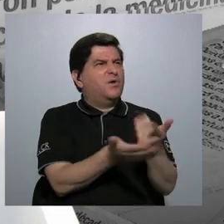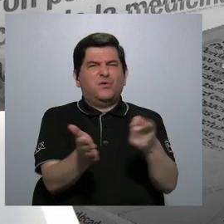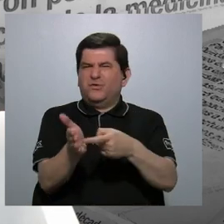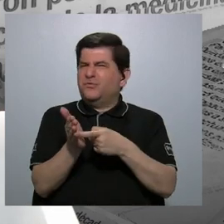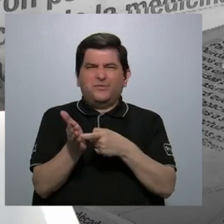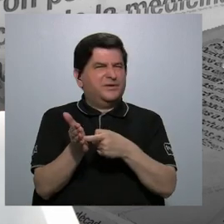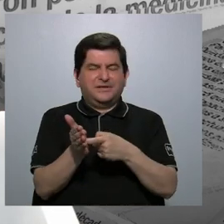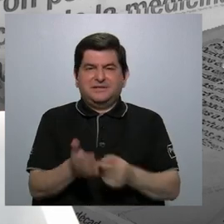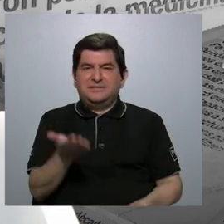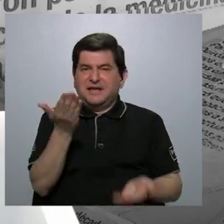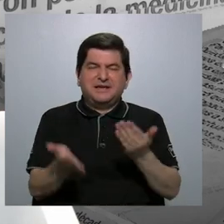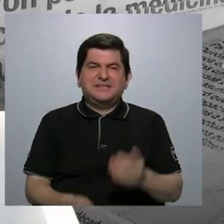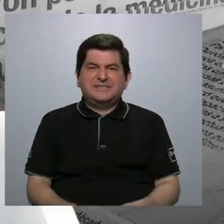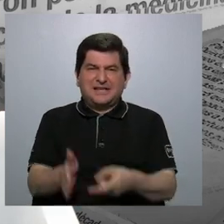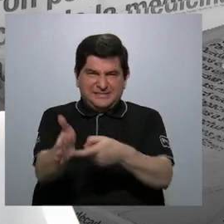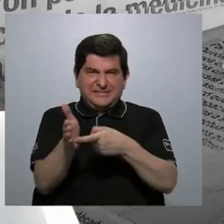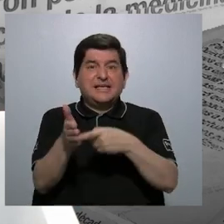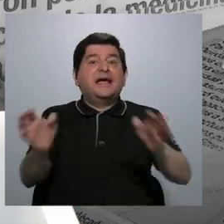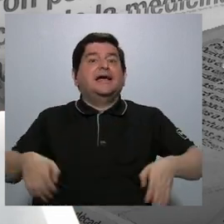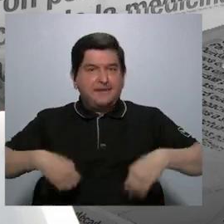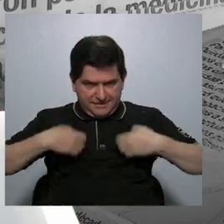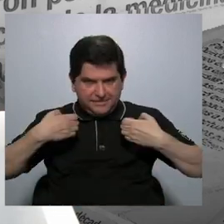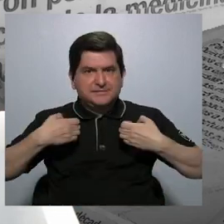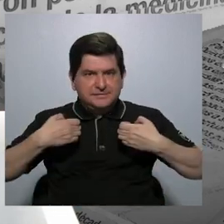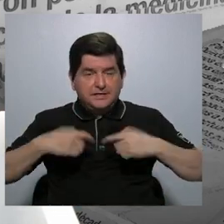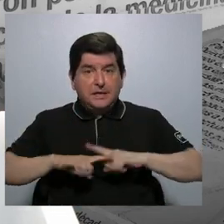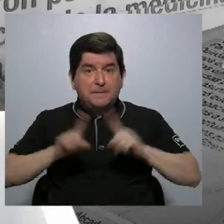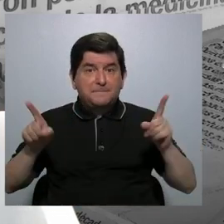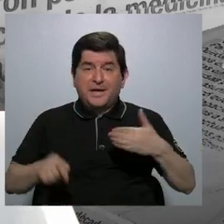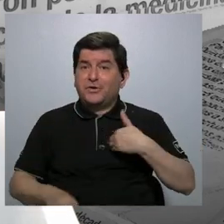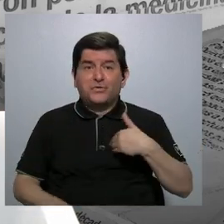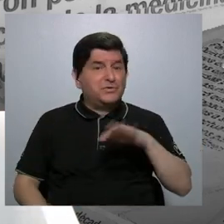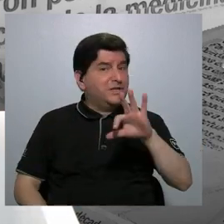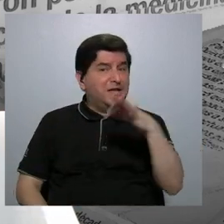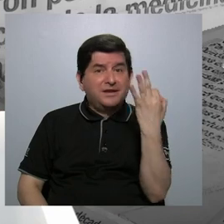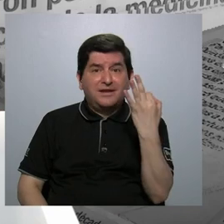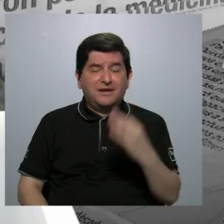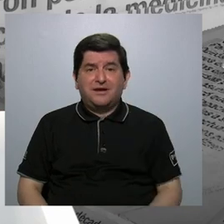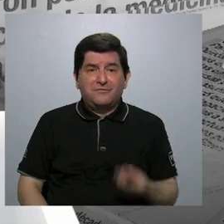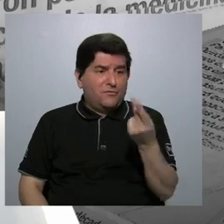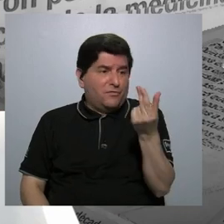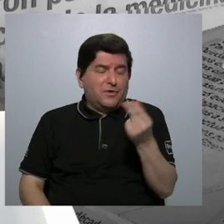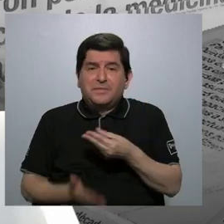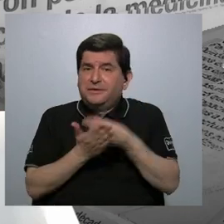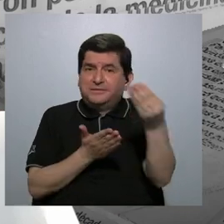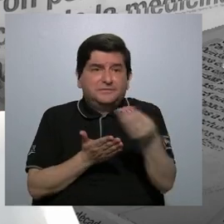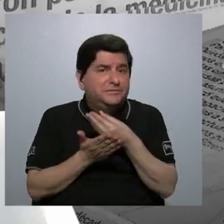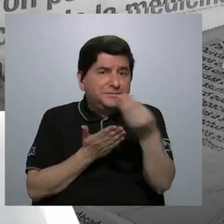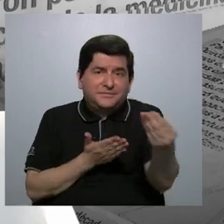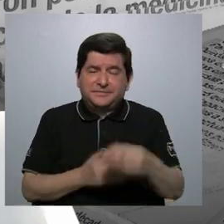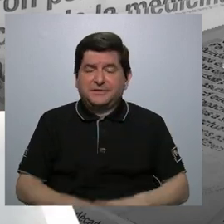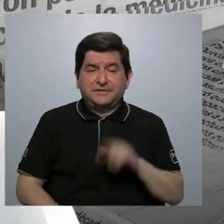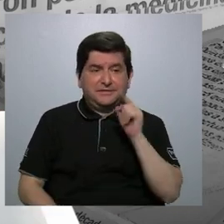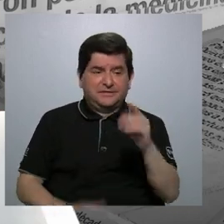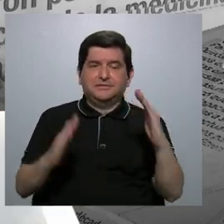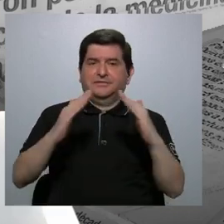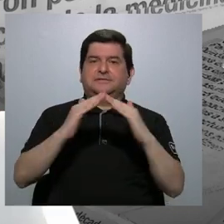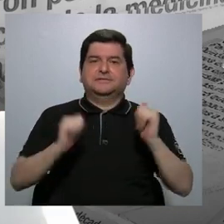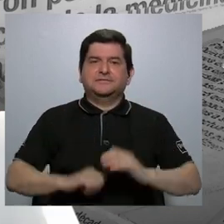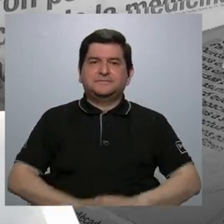porque probablemente la demanda existe, simplemente no tiene los medios necesarios para adquirir esta vivienda.